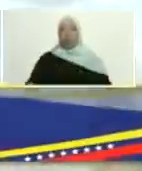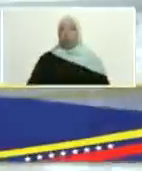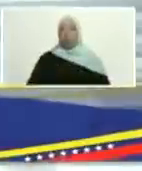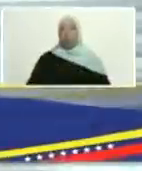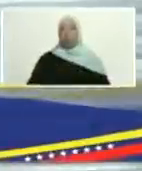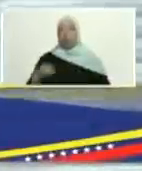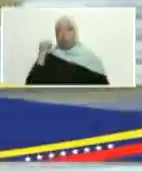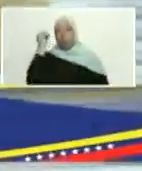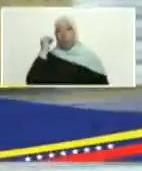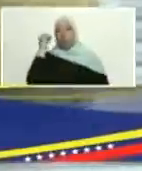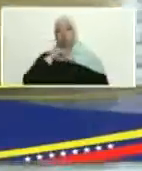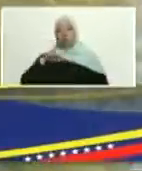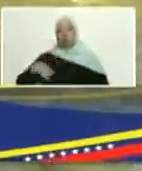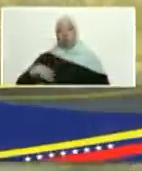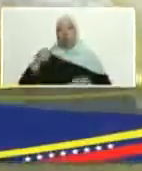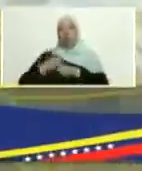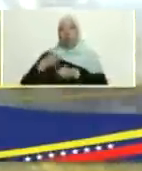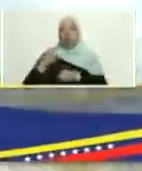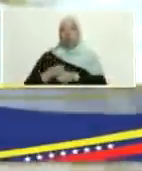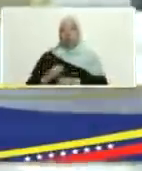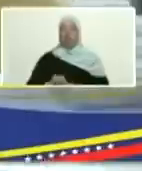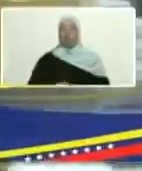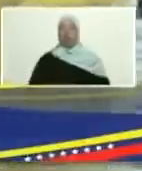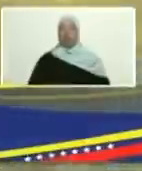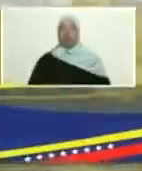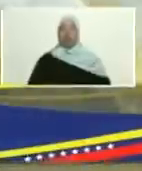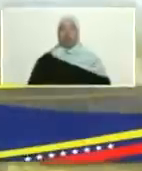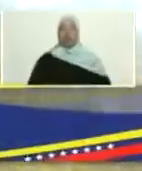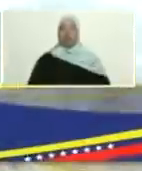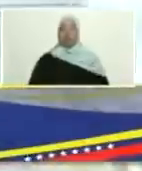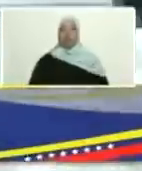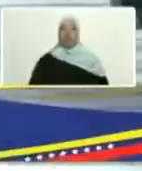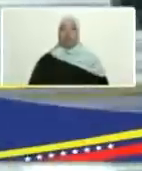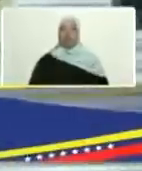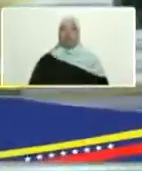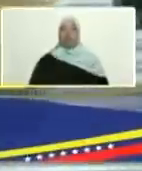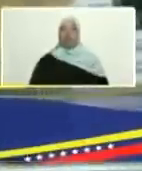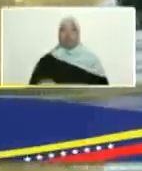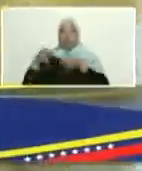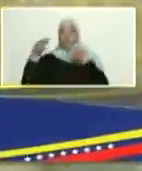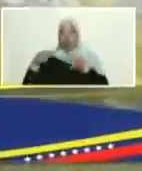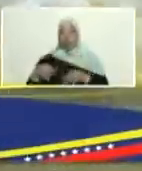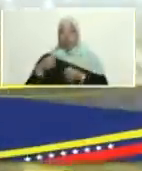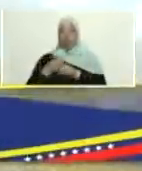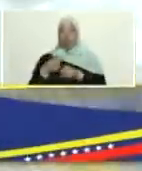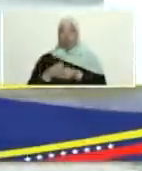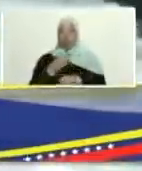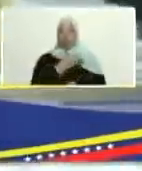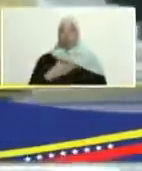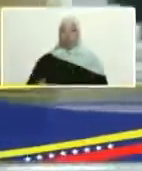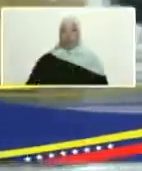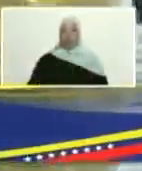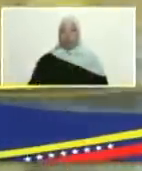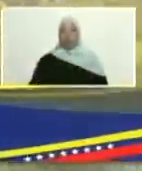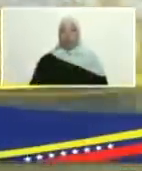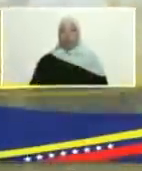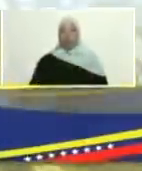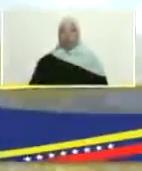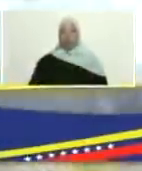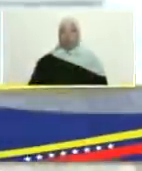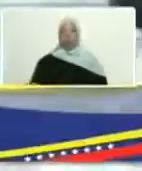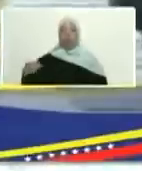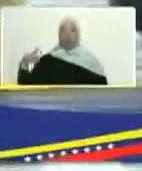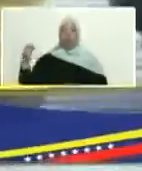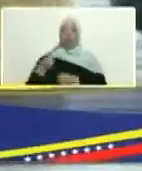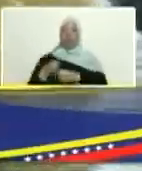que tenemos nosotros los trabajadores. Aquí estamos firmes, presidente, no vamos